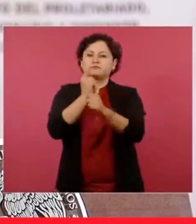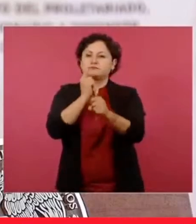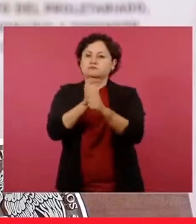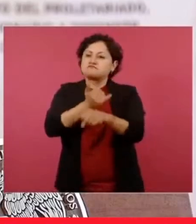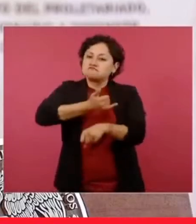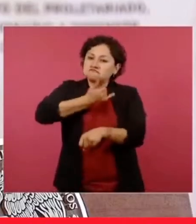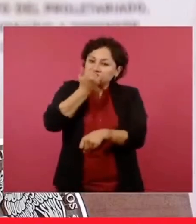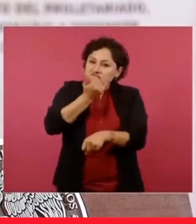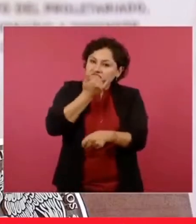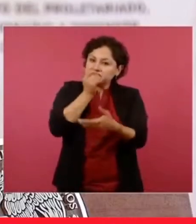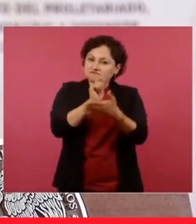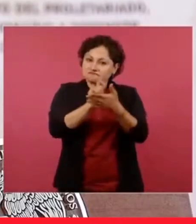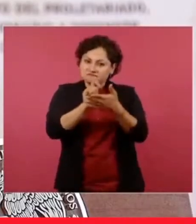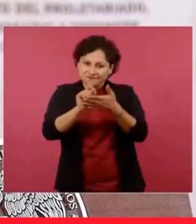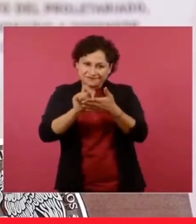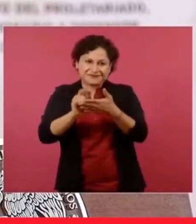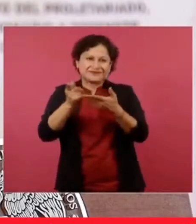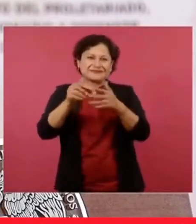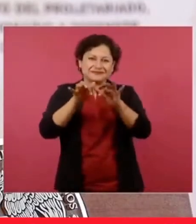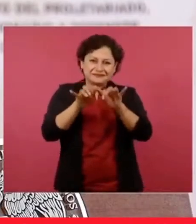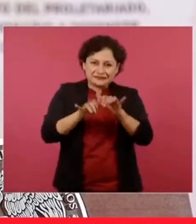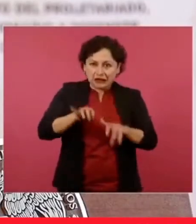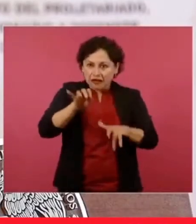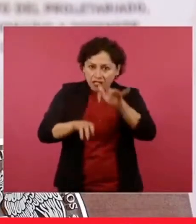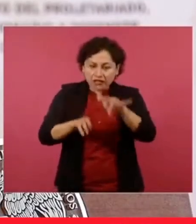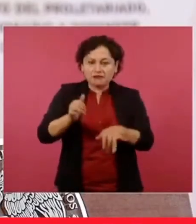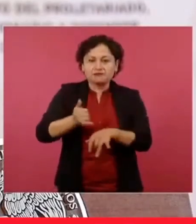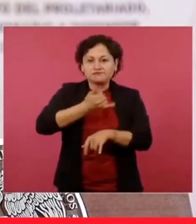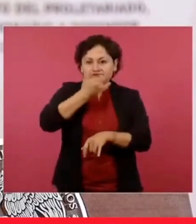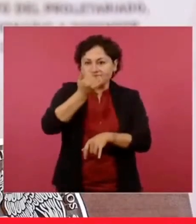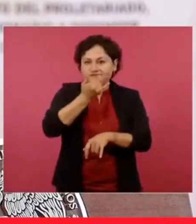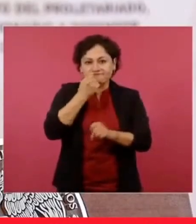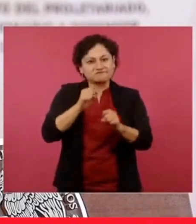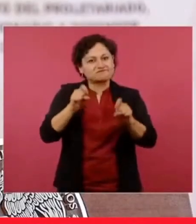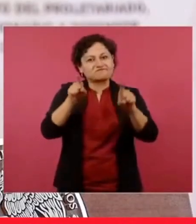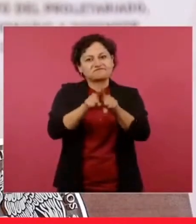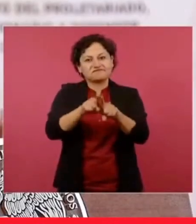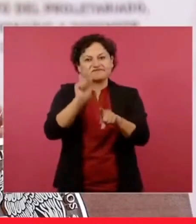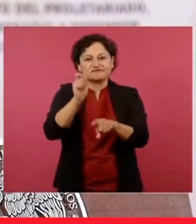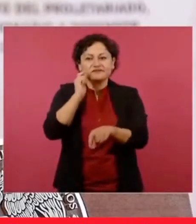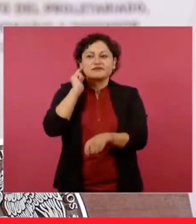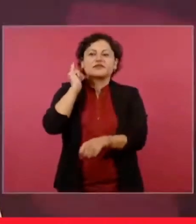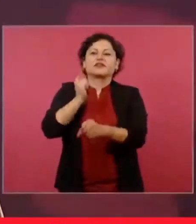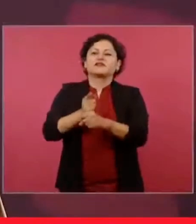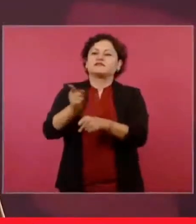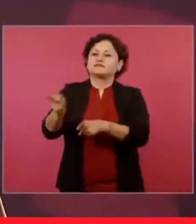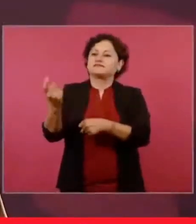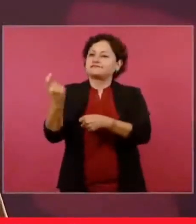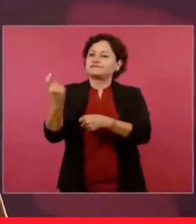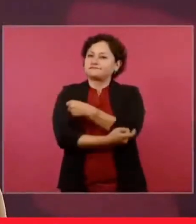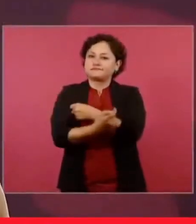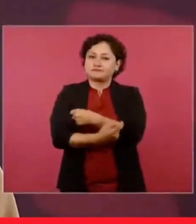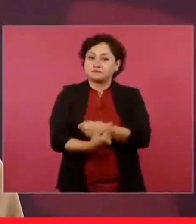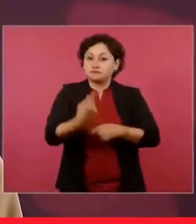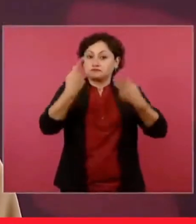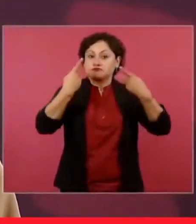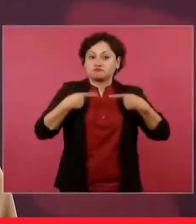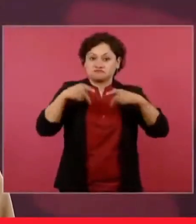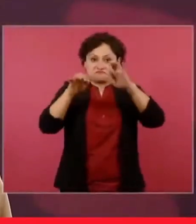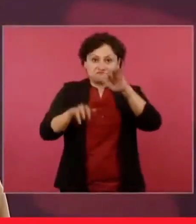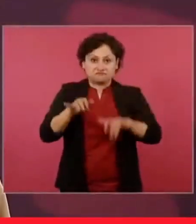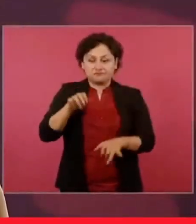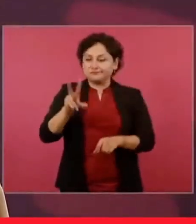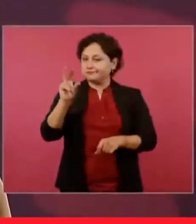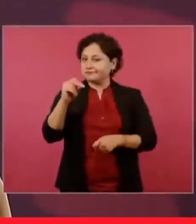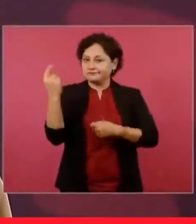errores ortográficos que evidencian la existencia de un troll center. De entre las pocas cuentas participantes que no son bots,